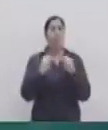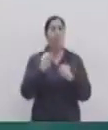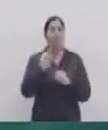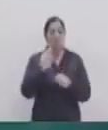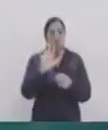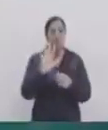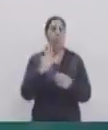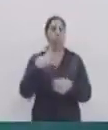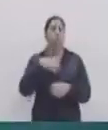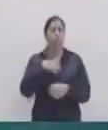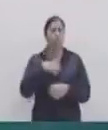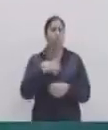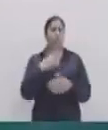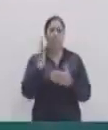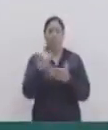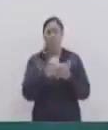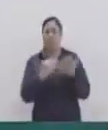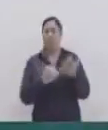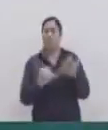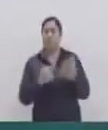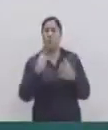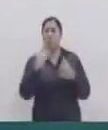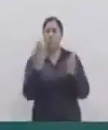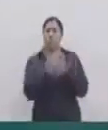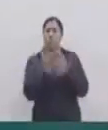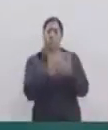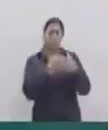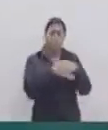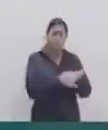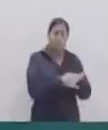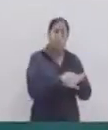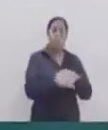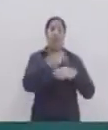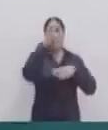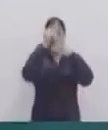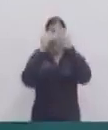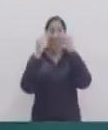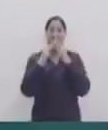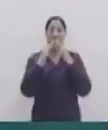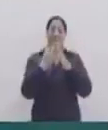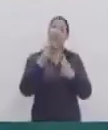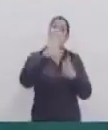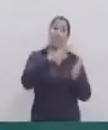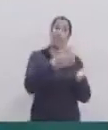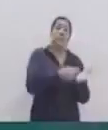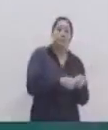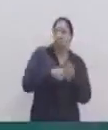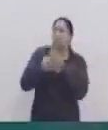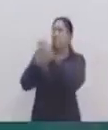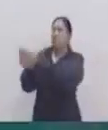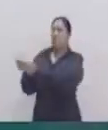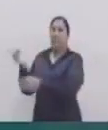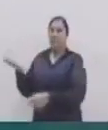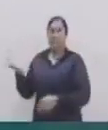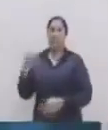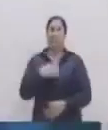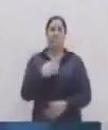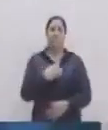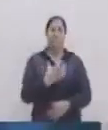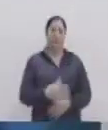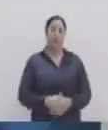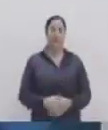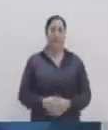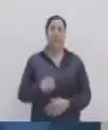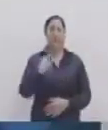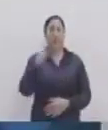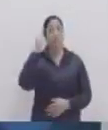dibujos e ir guardándolos en su portafolio de Aprendo en Casa, el cual más adelante entregarán a su profesor.